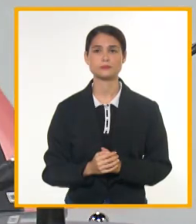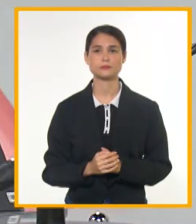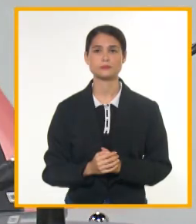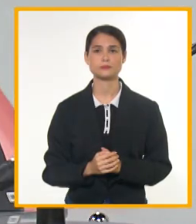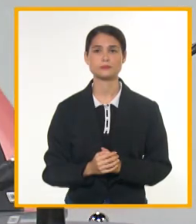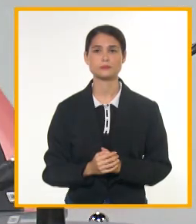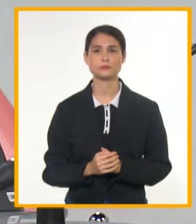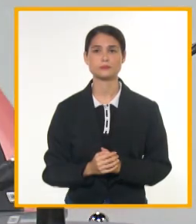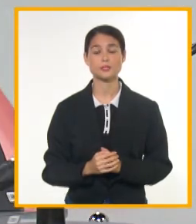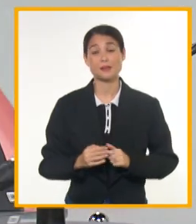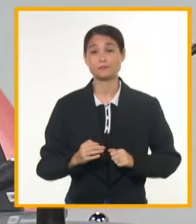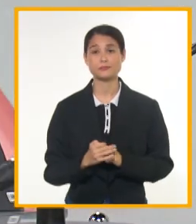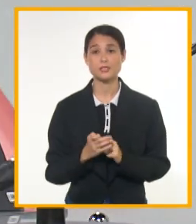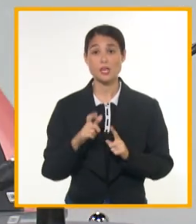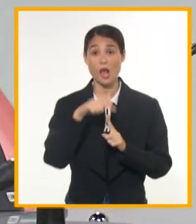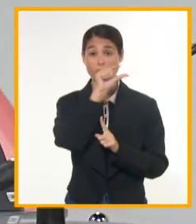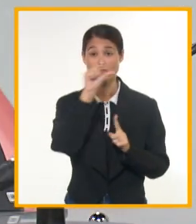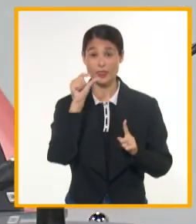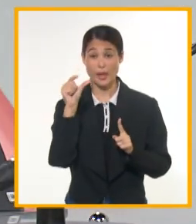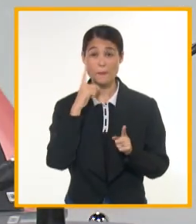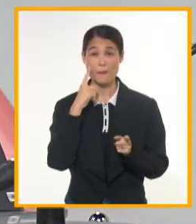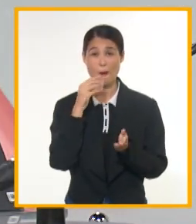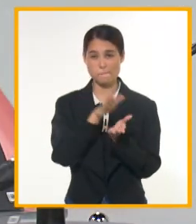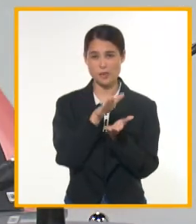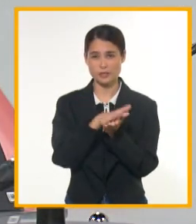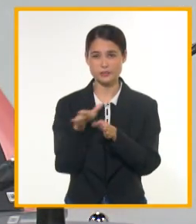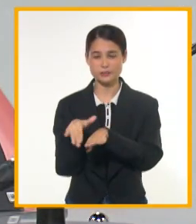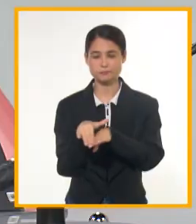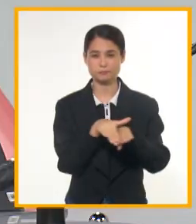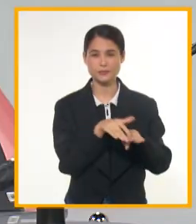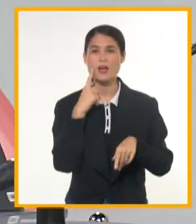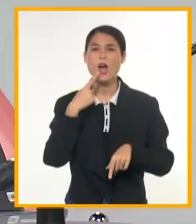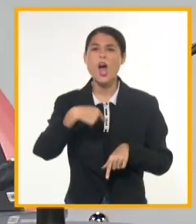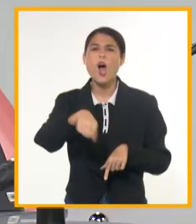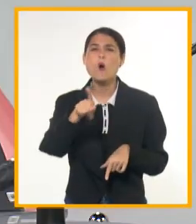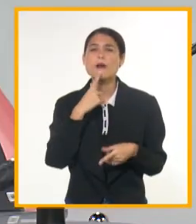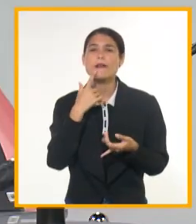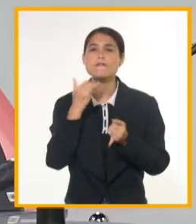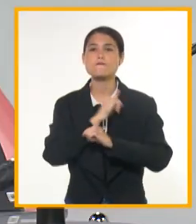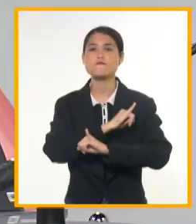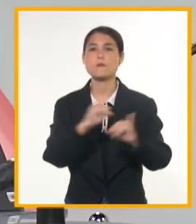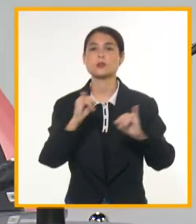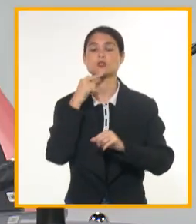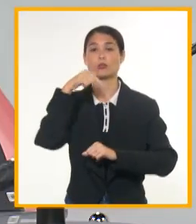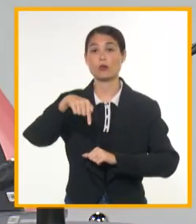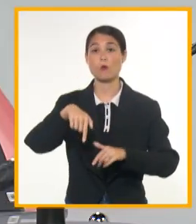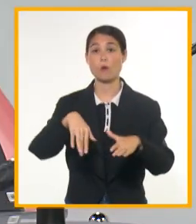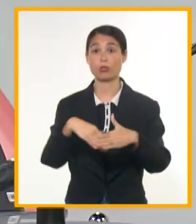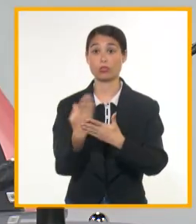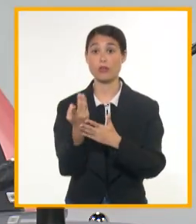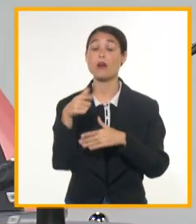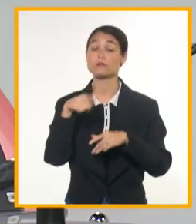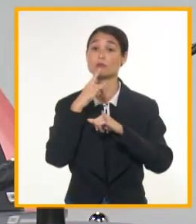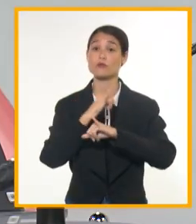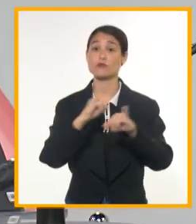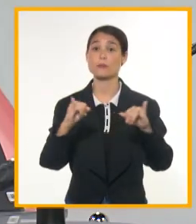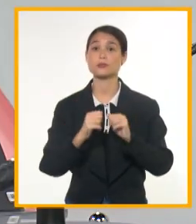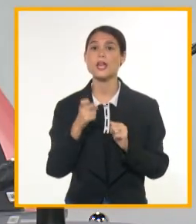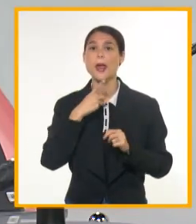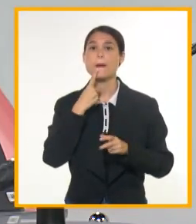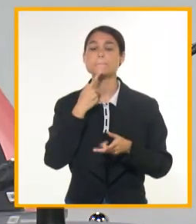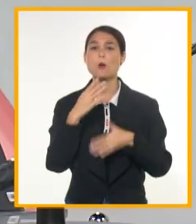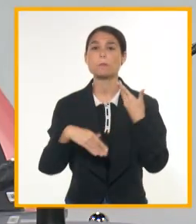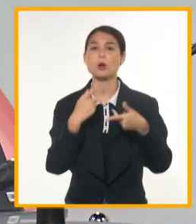Pero antes de comenzar con estos temas que ya les anuncié, vamos a nuestra habitual sección La Noticia del Día. Tiene que ver con Europa